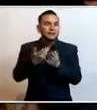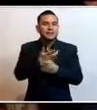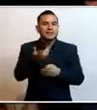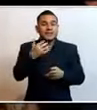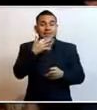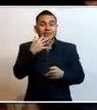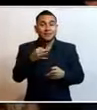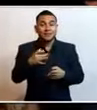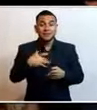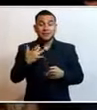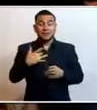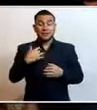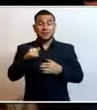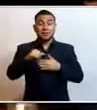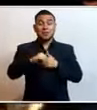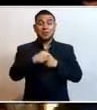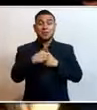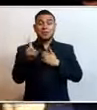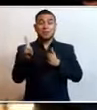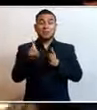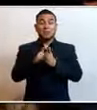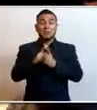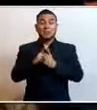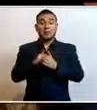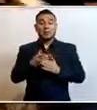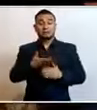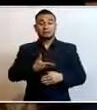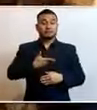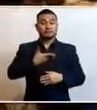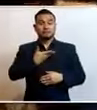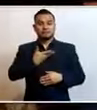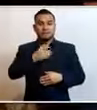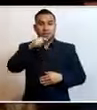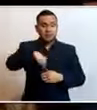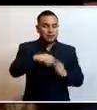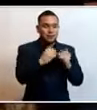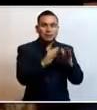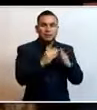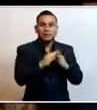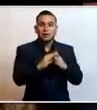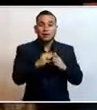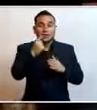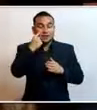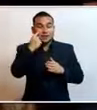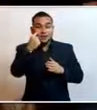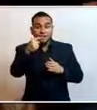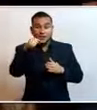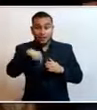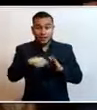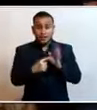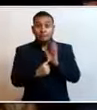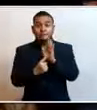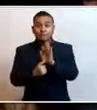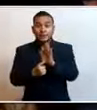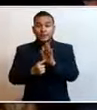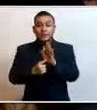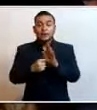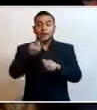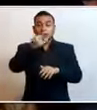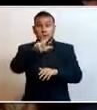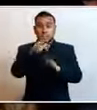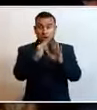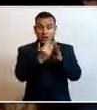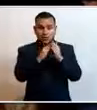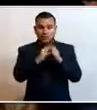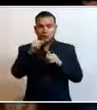se siente una cosa, pero acá se siente otra totalmente distinta. Y la gente de acá, de las 3 comunidades